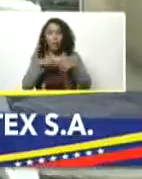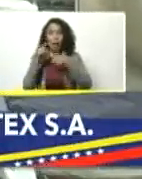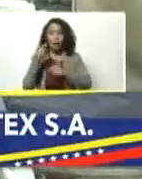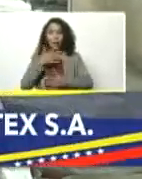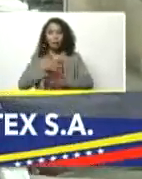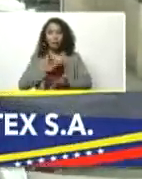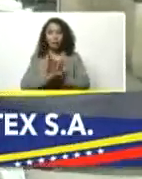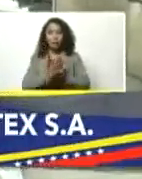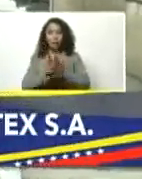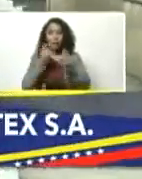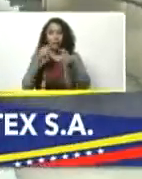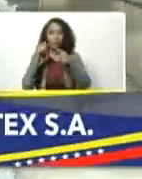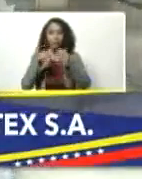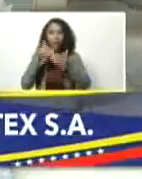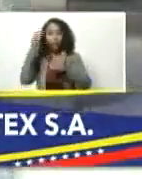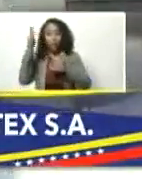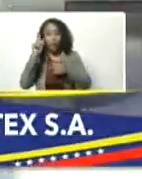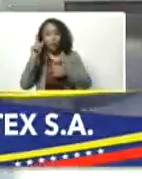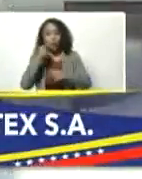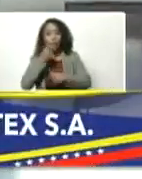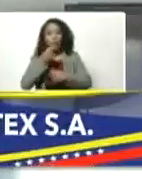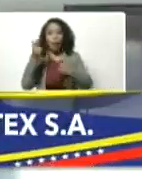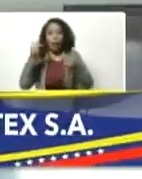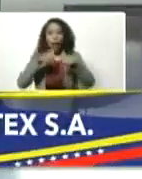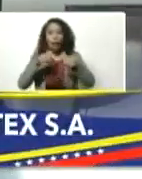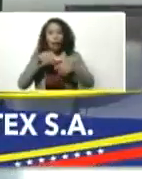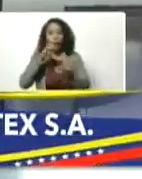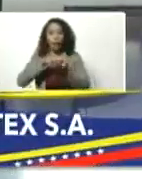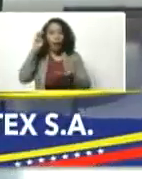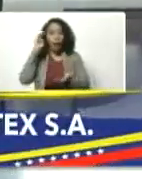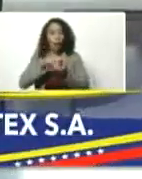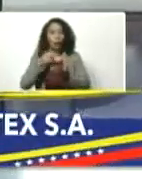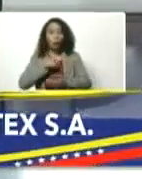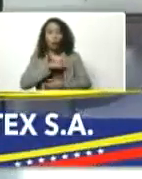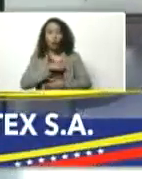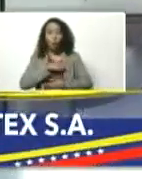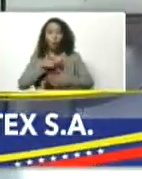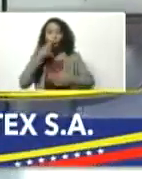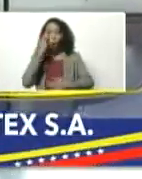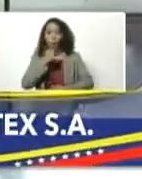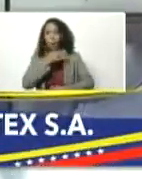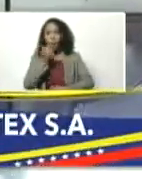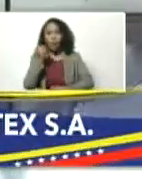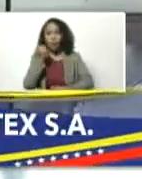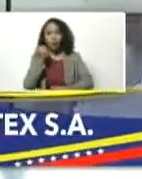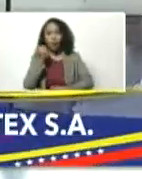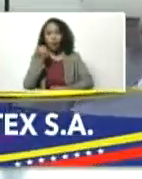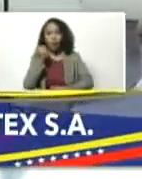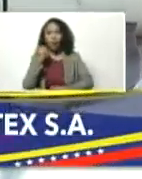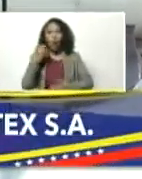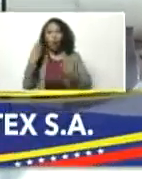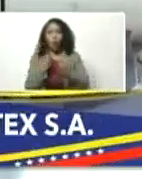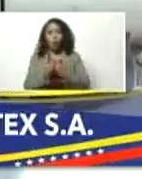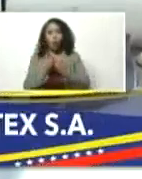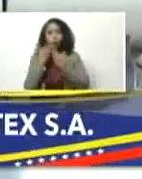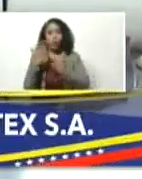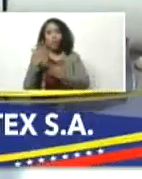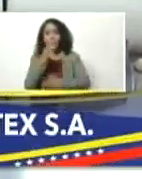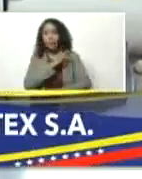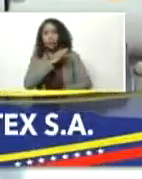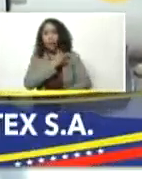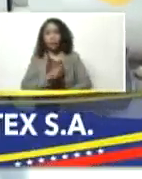calidad de exportación. Y bueno, decirle que desde aquí, desde el Estado de Aragua, nosotros estamos comprometidos, que estamos con usted, señor